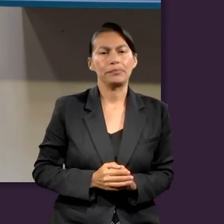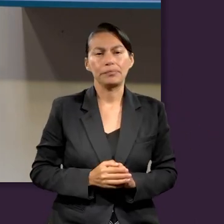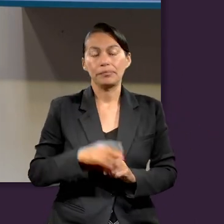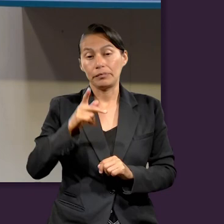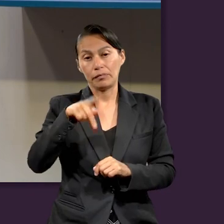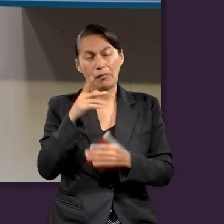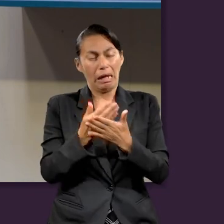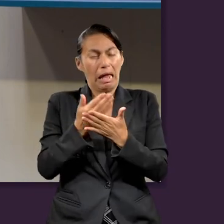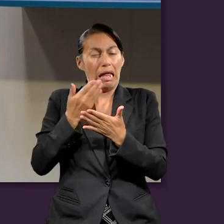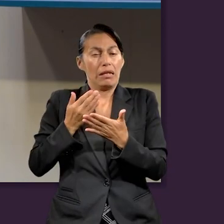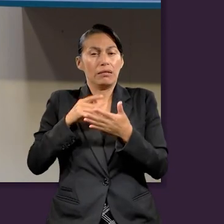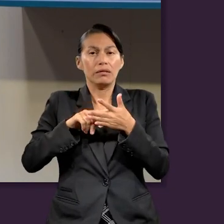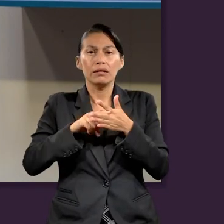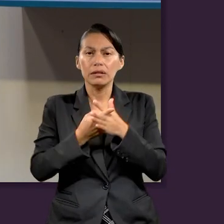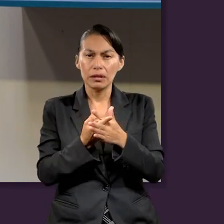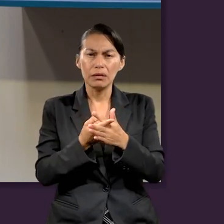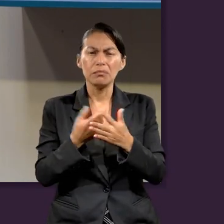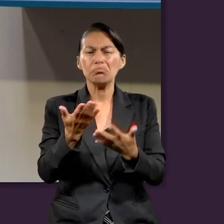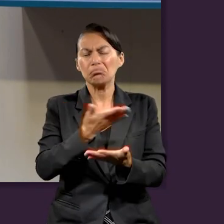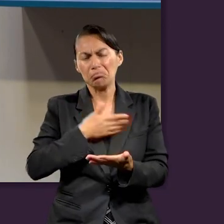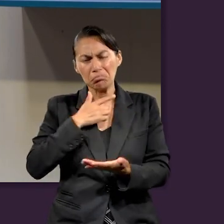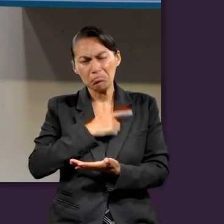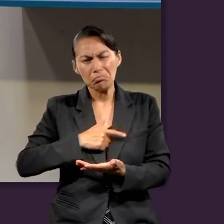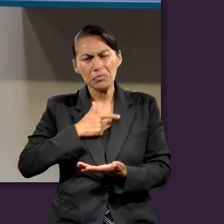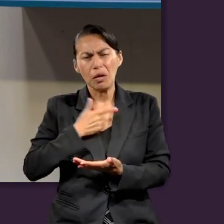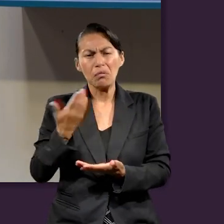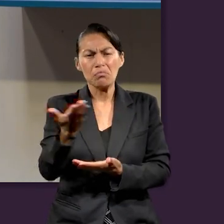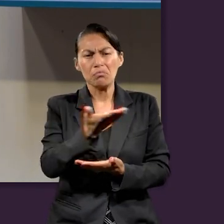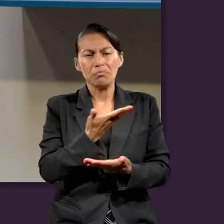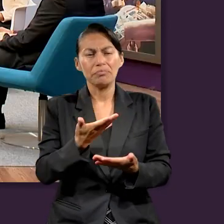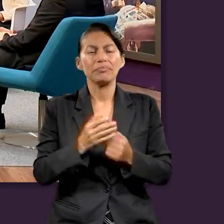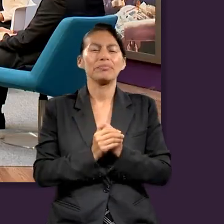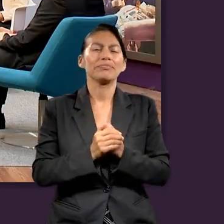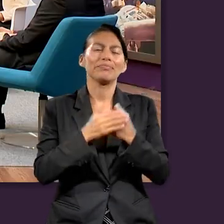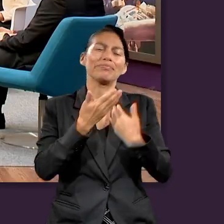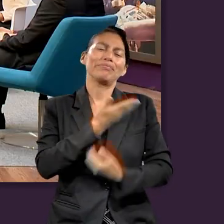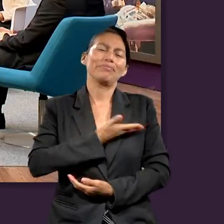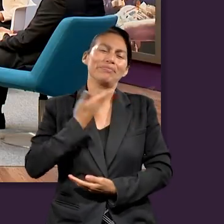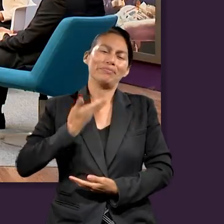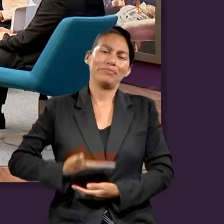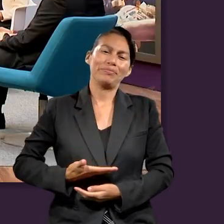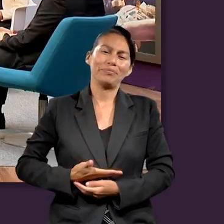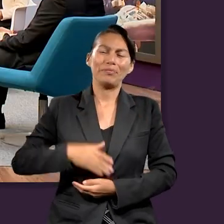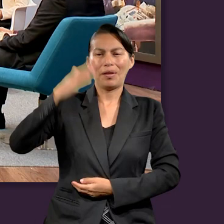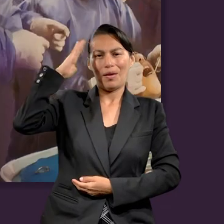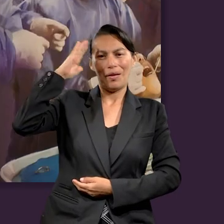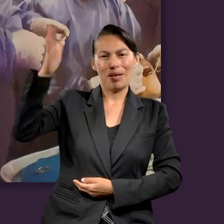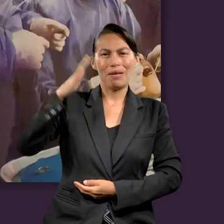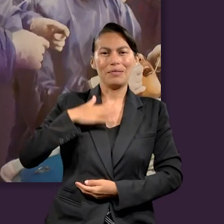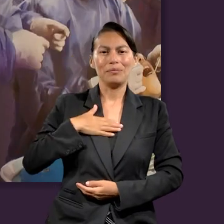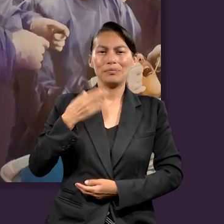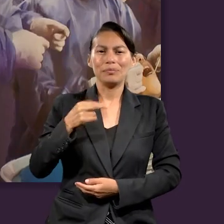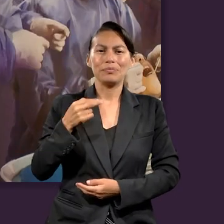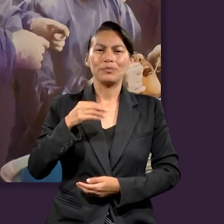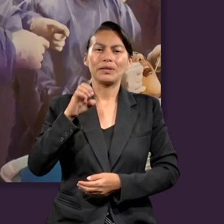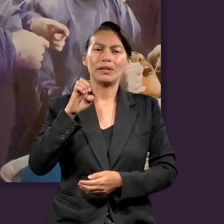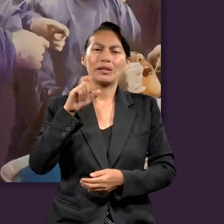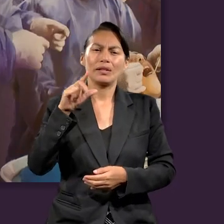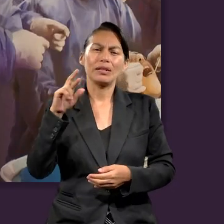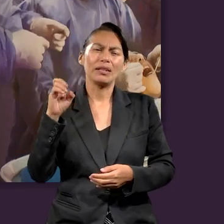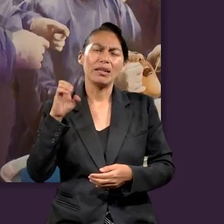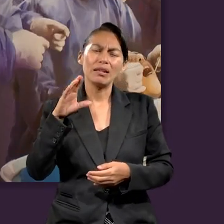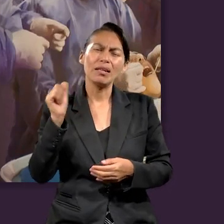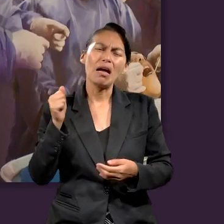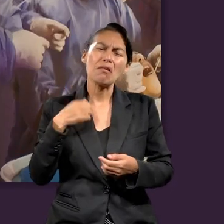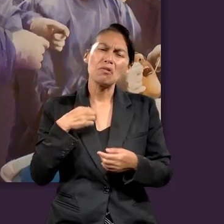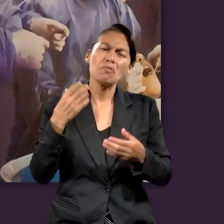Y para empezar, antes de comenzar con el estudio, me gustaría que nos presentáramos los que estamos aquí. Hola, mi nombre es Erika Miel